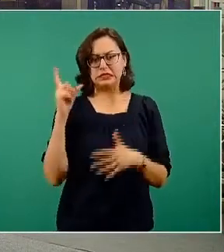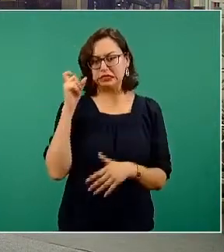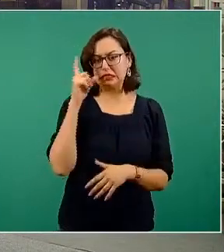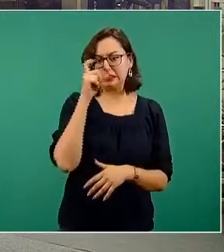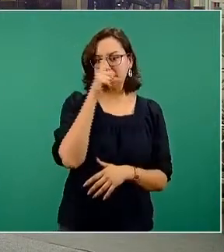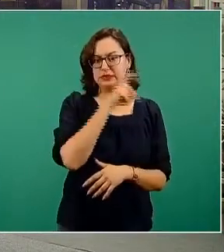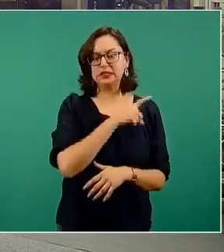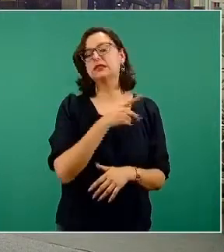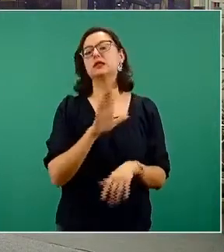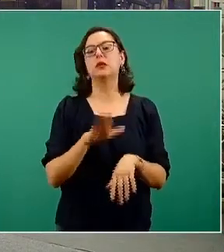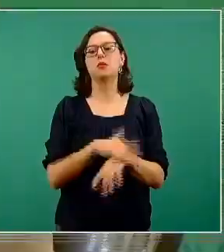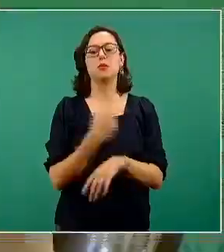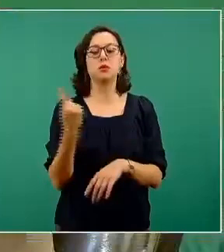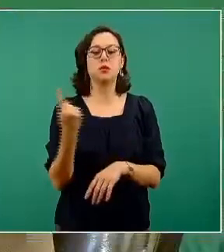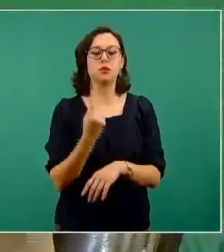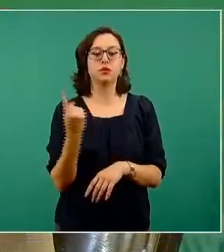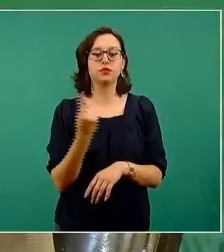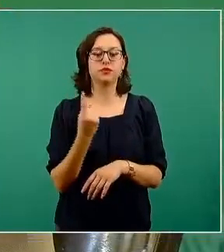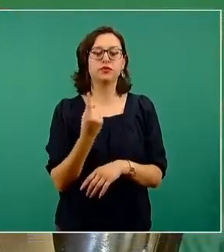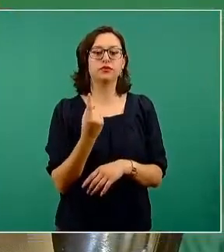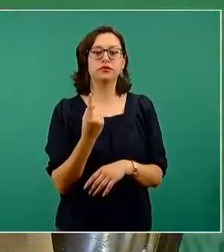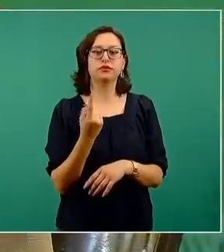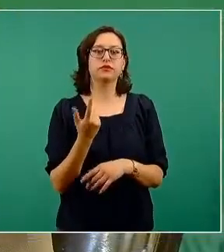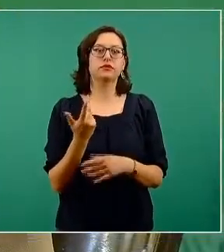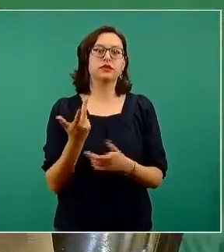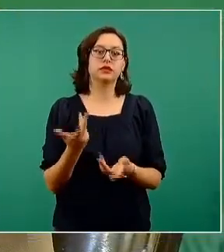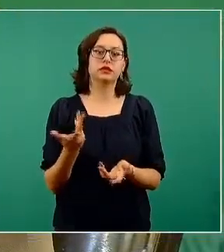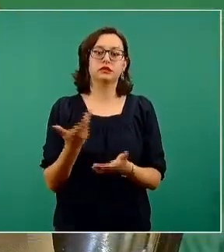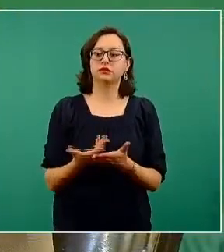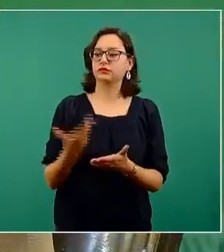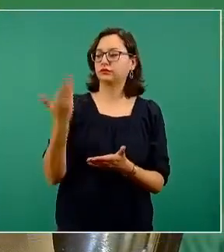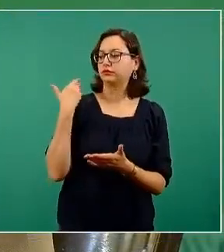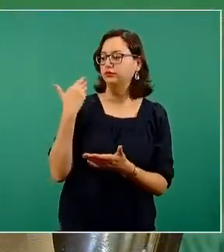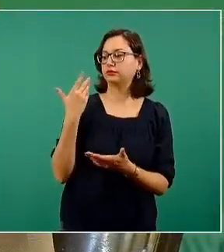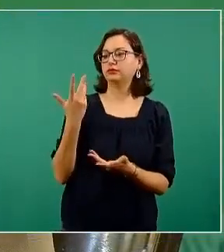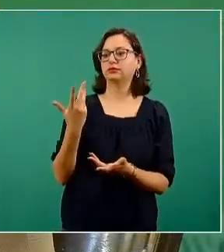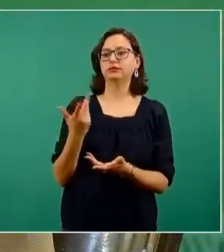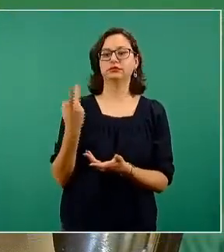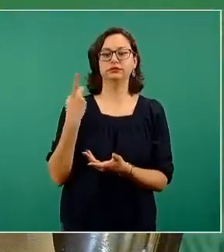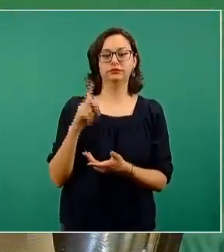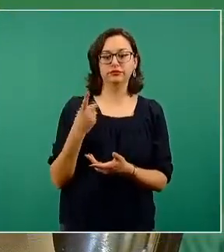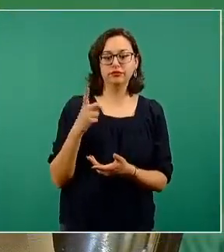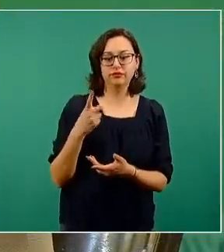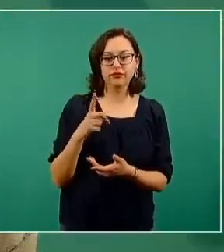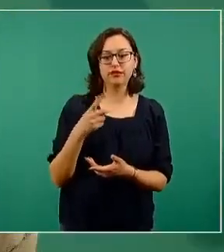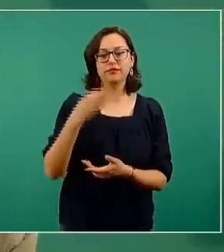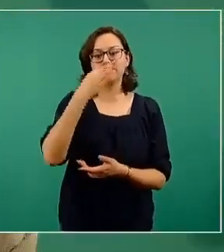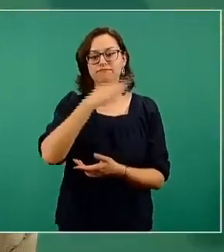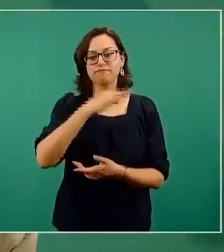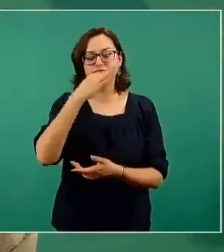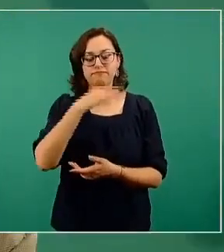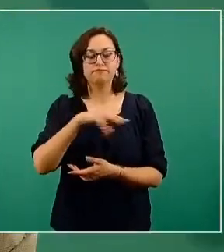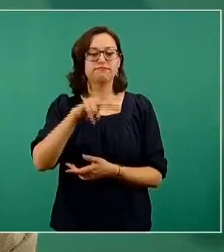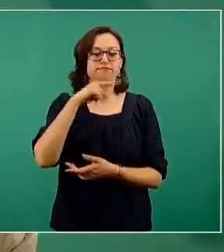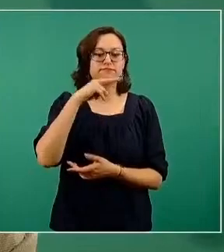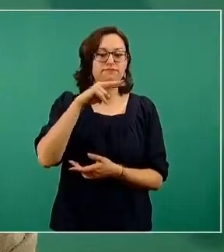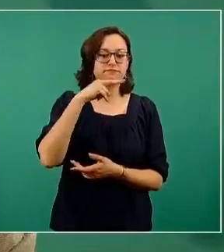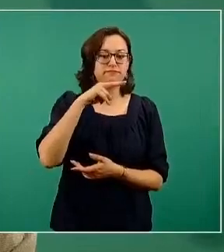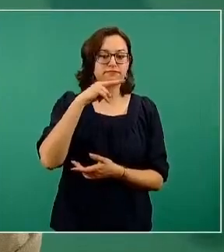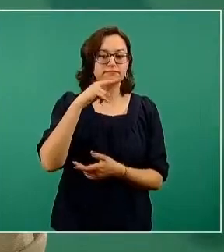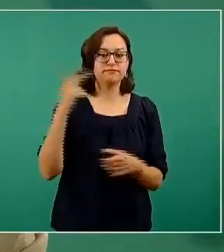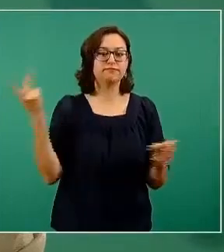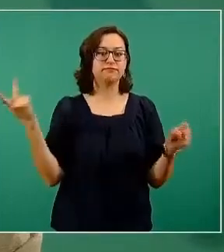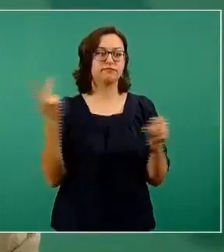en la época navideña, en las fiestas navideñas o de diciembre, donde teníamos